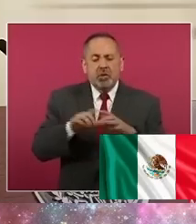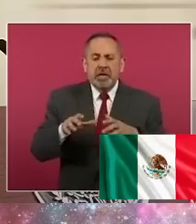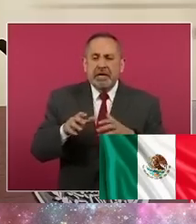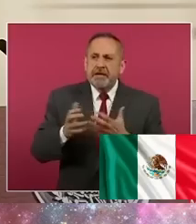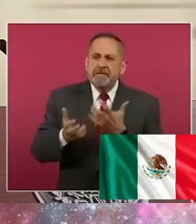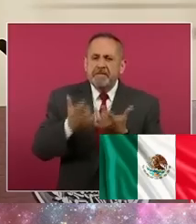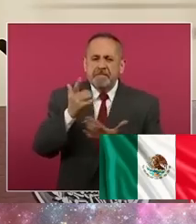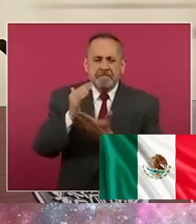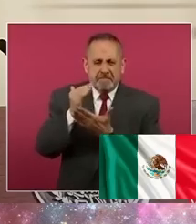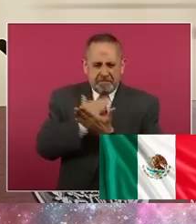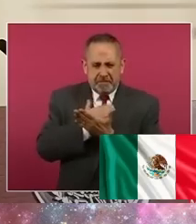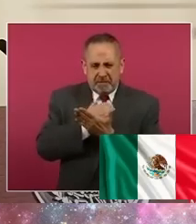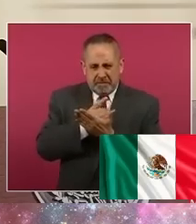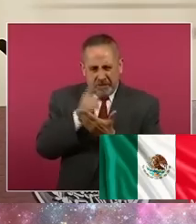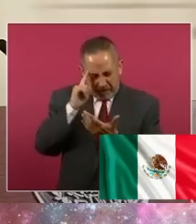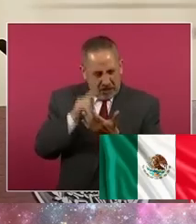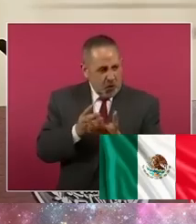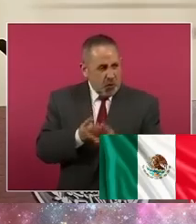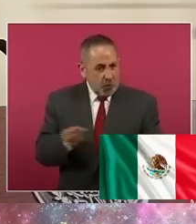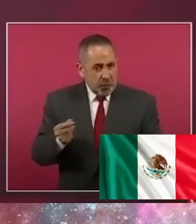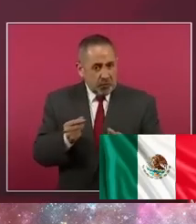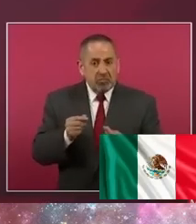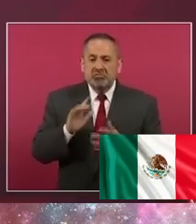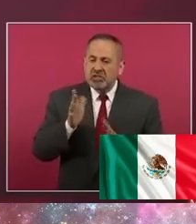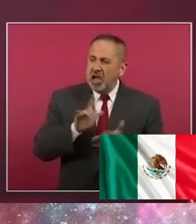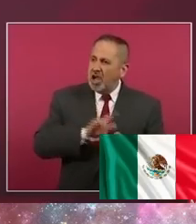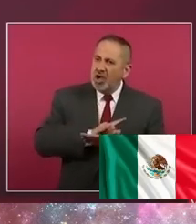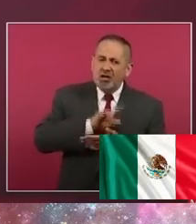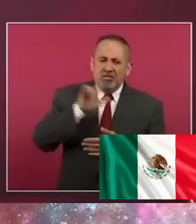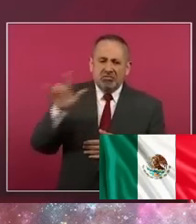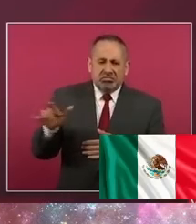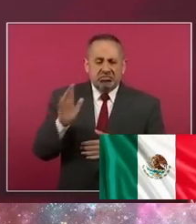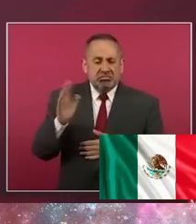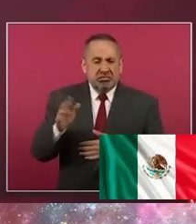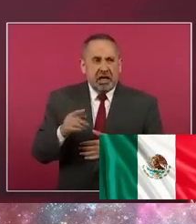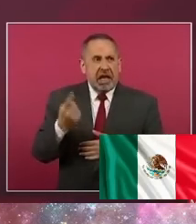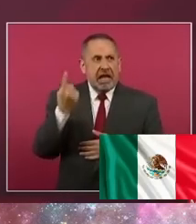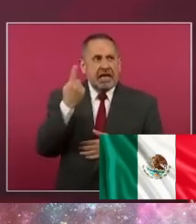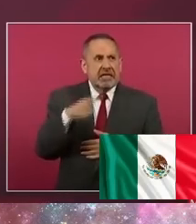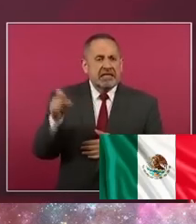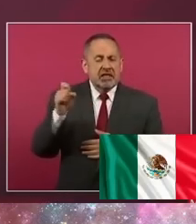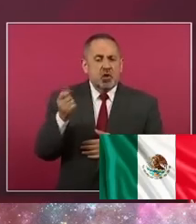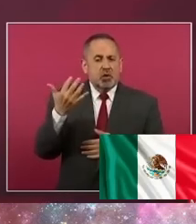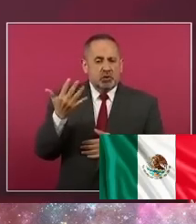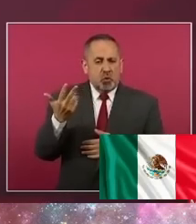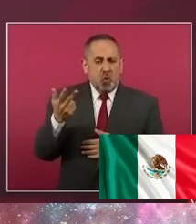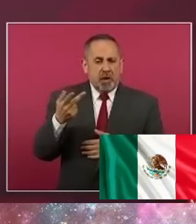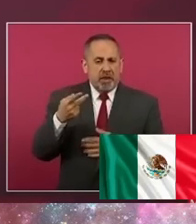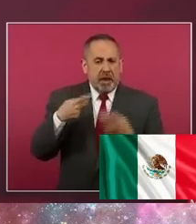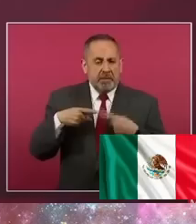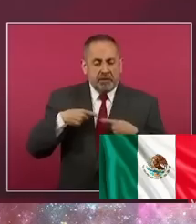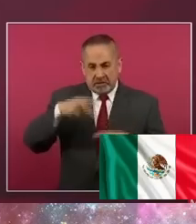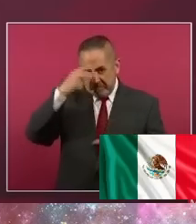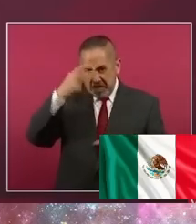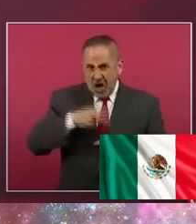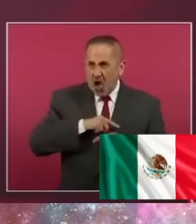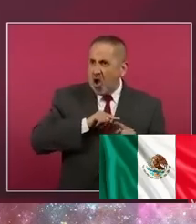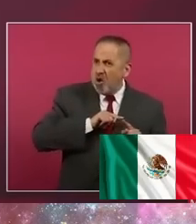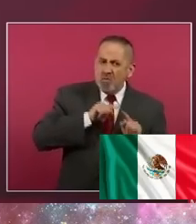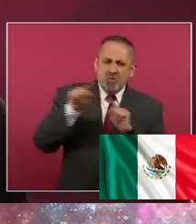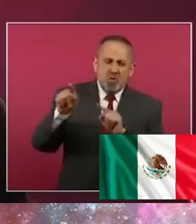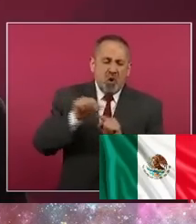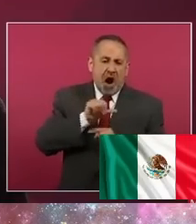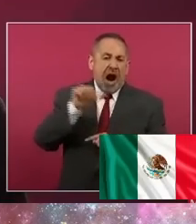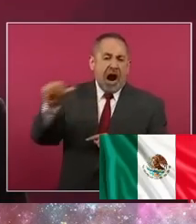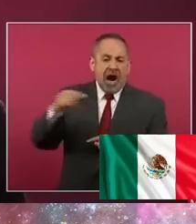en trabajar para pagar incendios se fueron mexicanos a